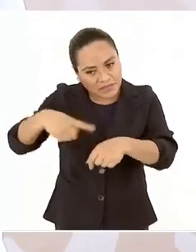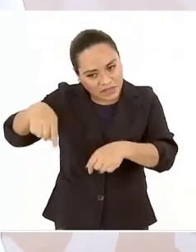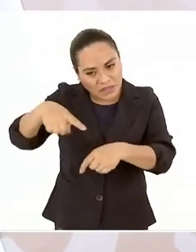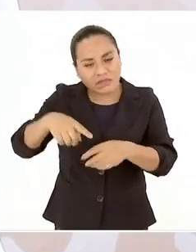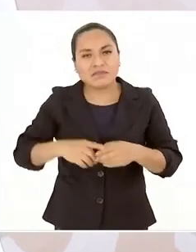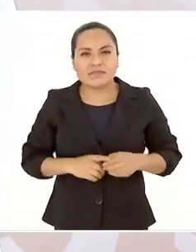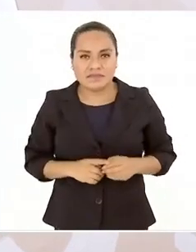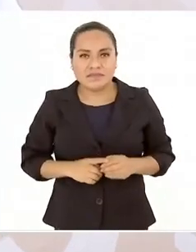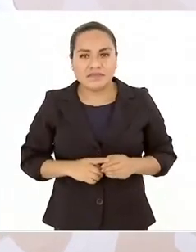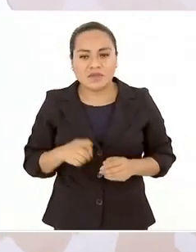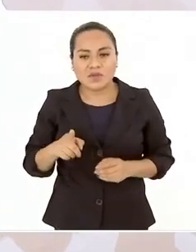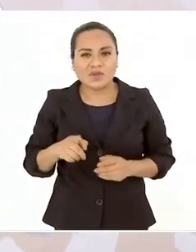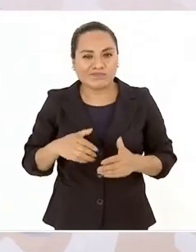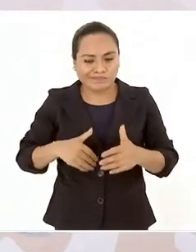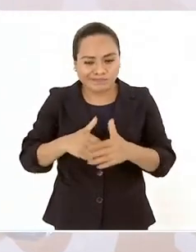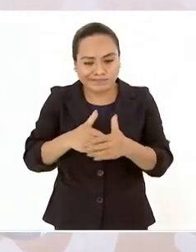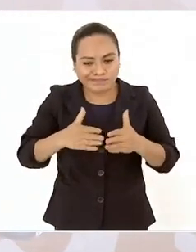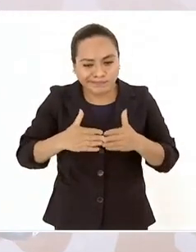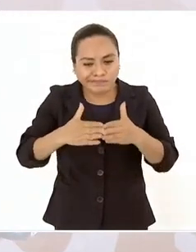Los puertos,